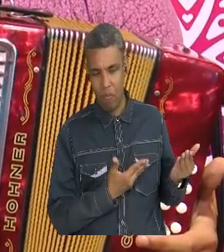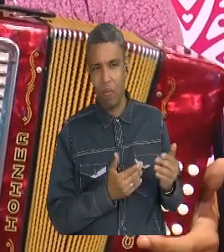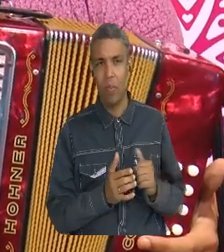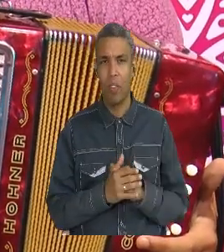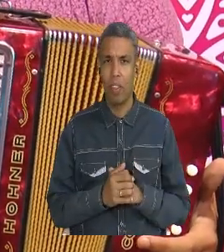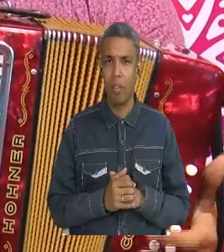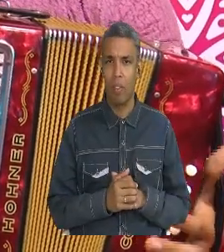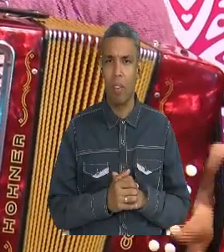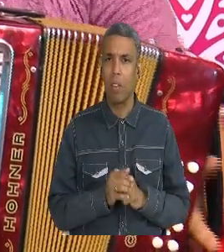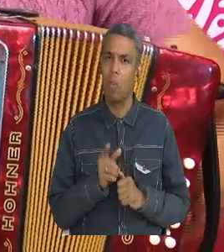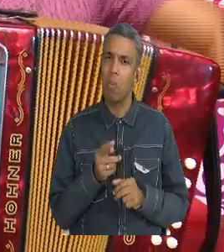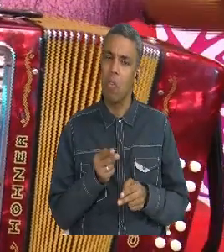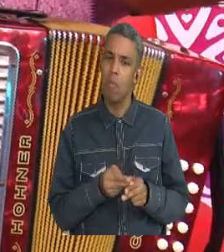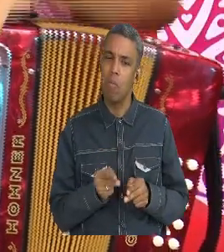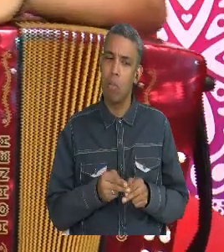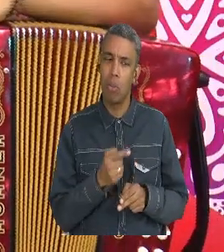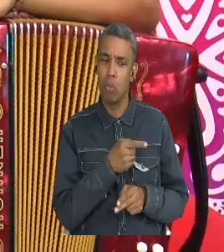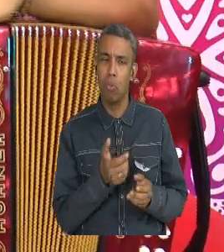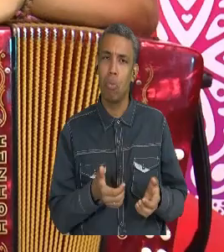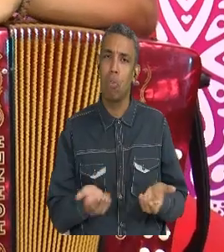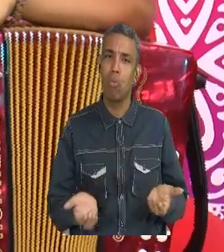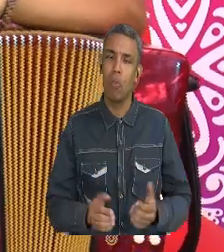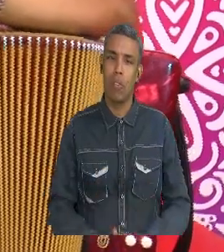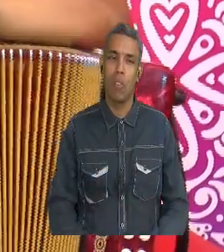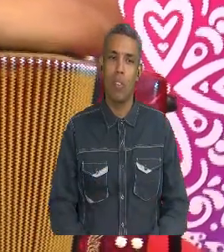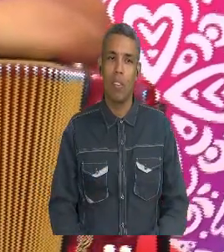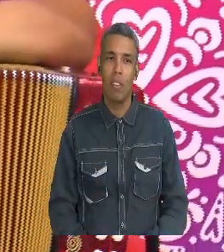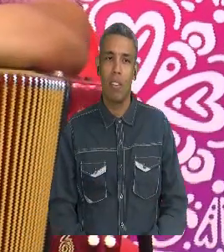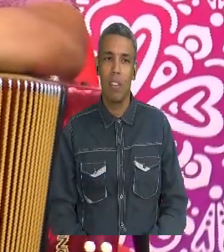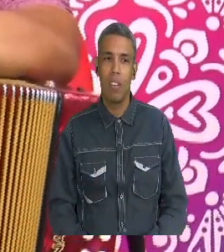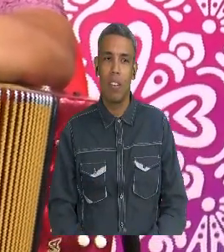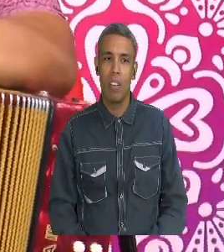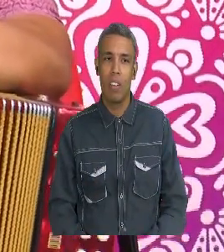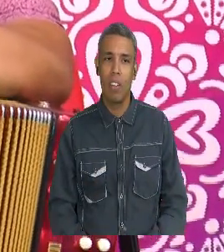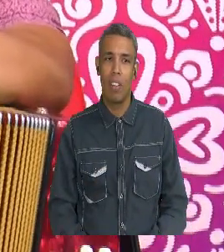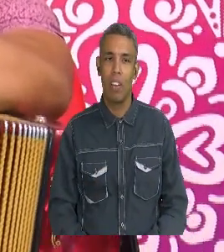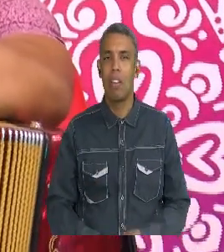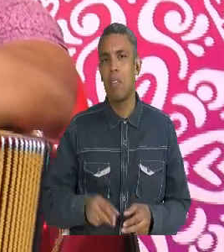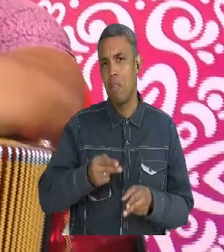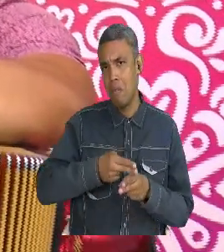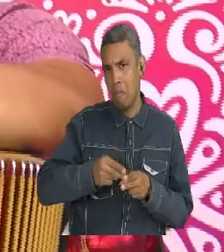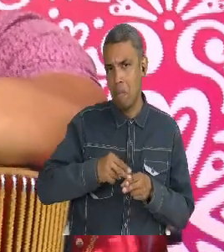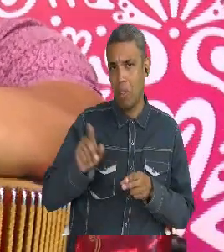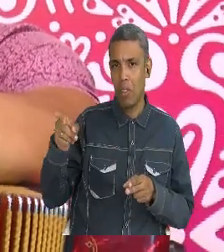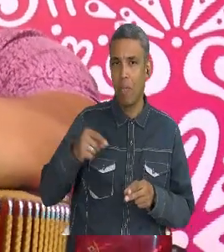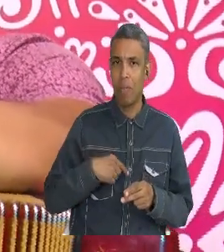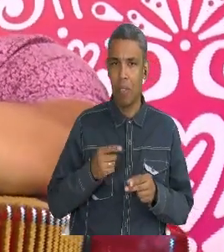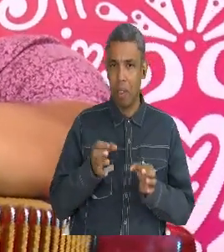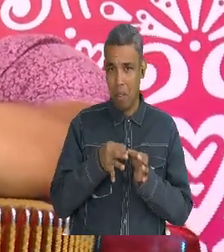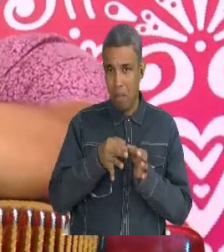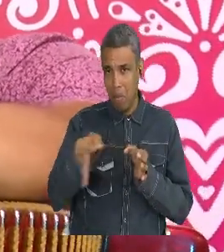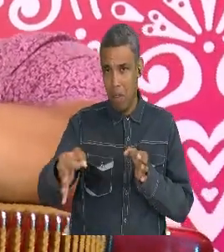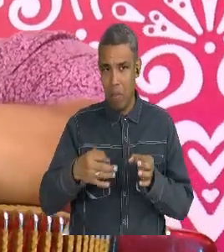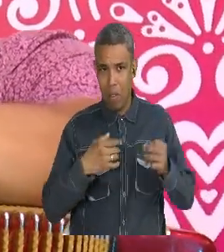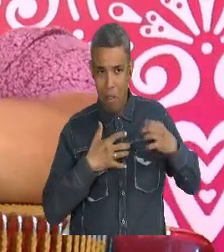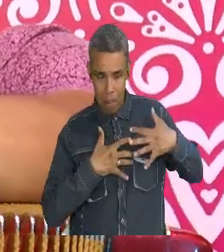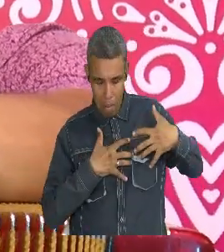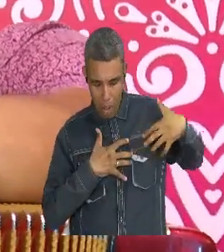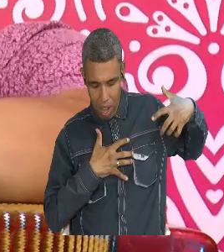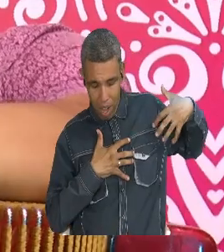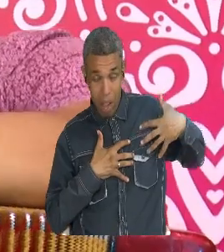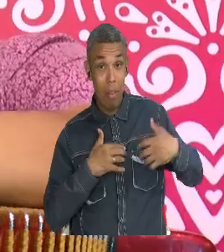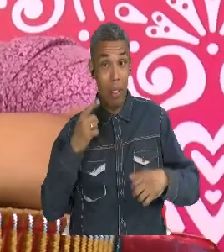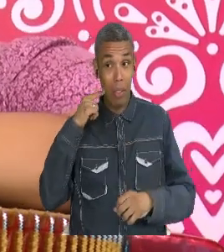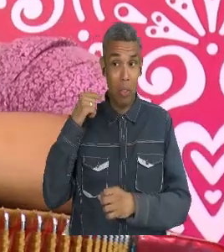pasar próximamente contigo. Bueno, ahorita próximamente me presentaré en el Festival Vallenato en Valledupar, que este año es versión Rey de